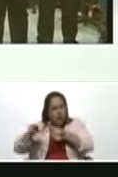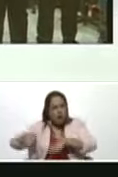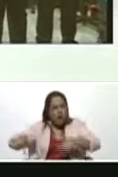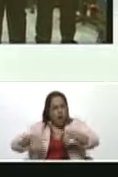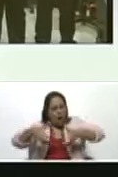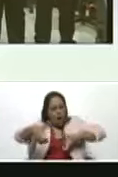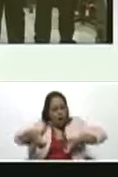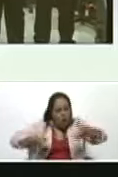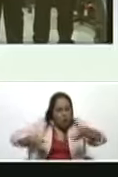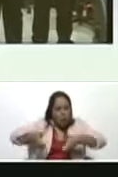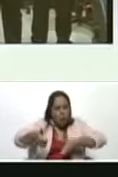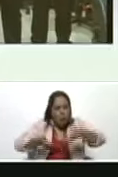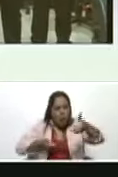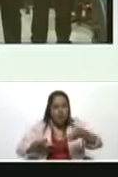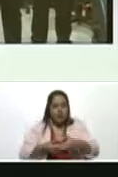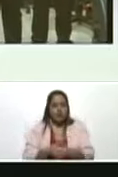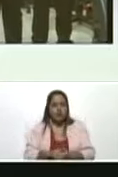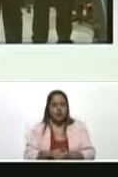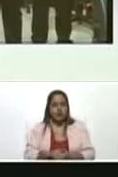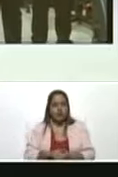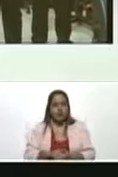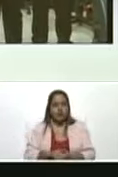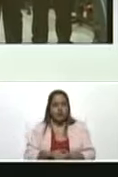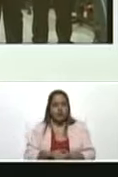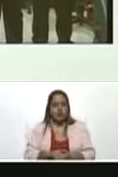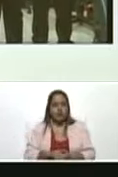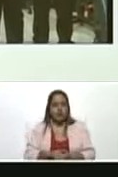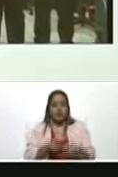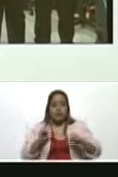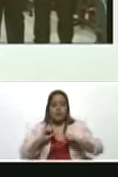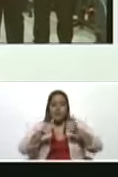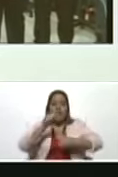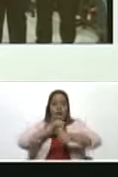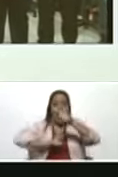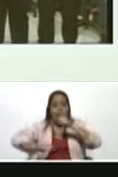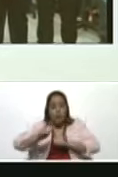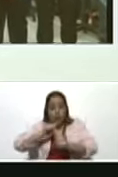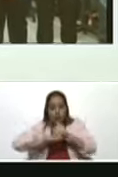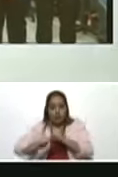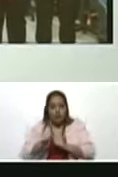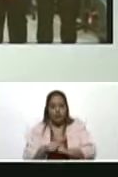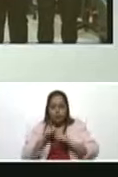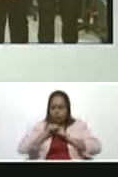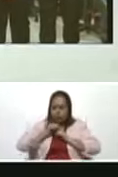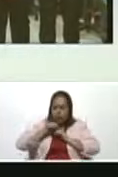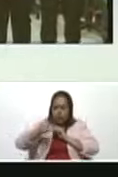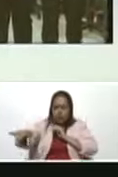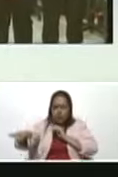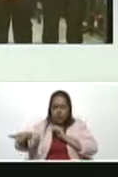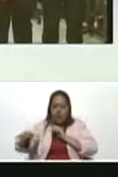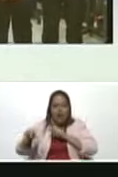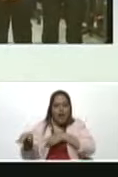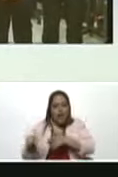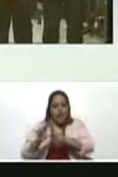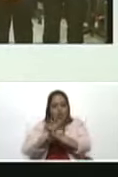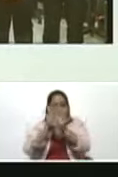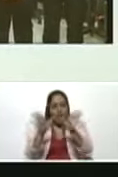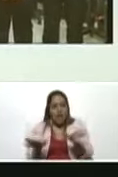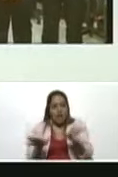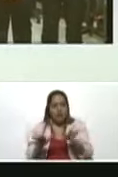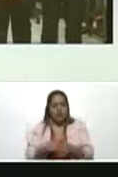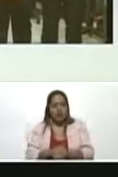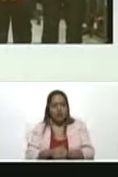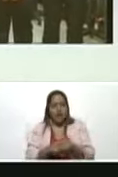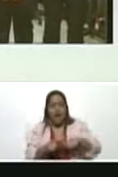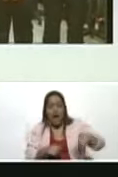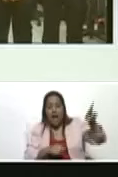una llave para que comenzara a correr el agua ya, del río Claro, que es río turbio